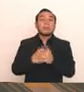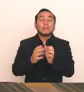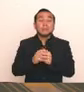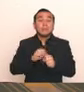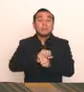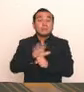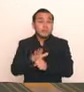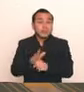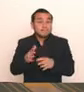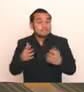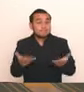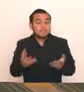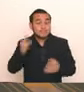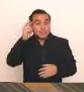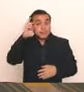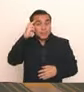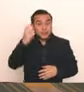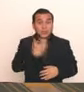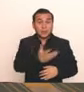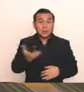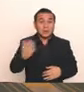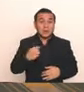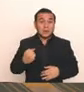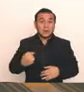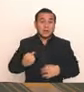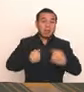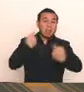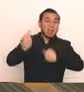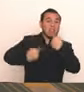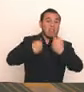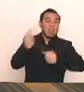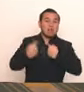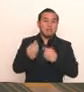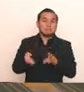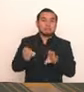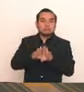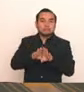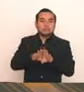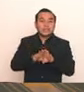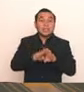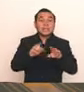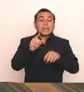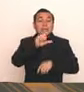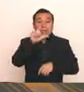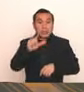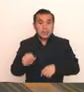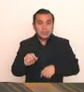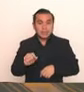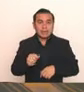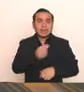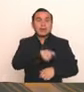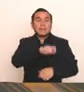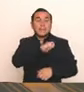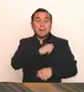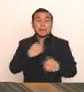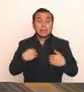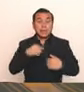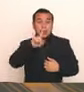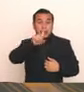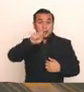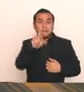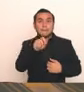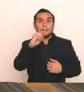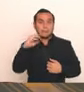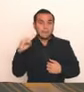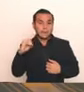hasta entonces los más escépticos y los que nos llamaron alarmistas cuando cerramos el ingreso de italia españa cuando sólo tenían mil casos de contagios 2.000